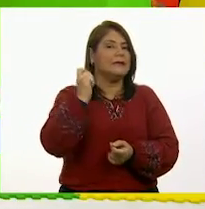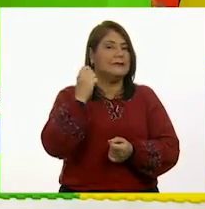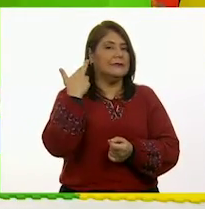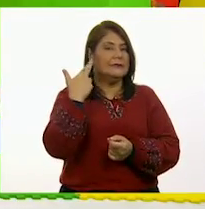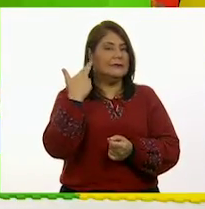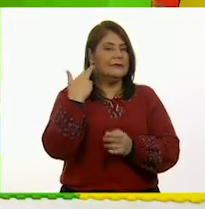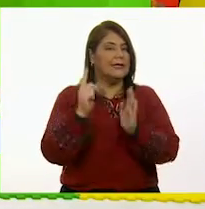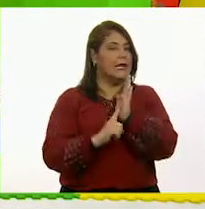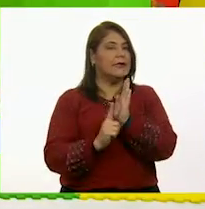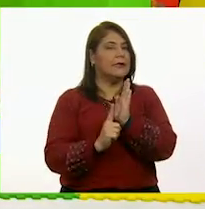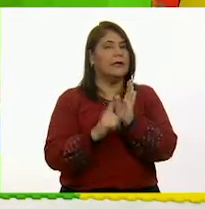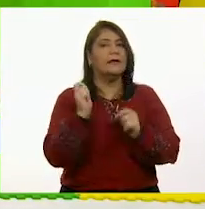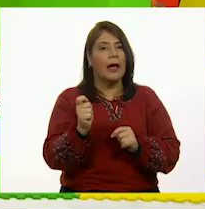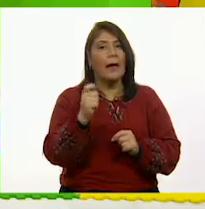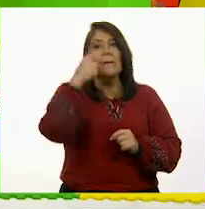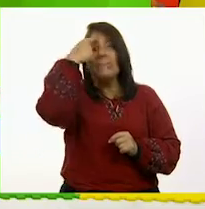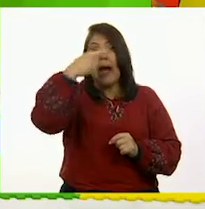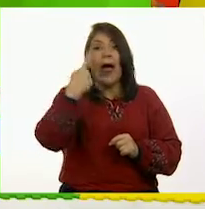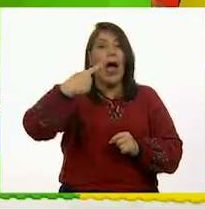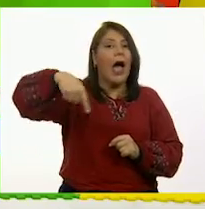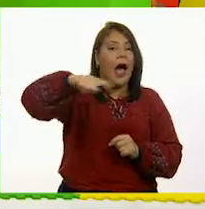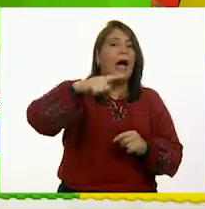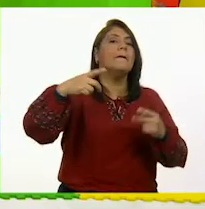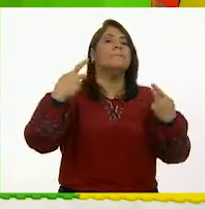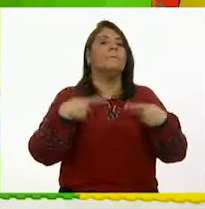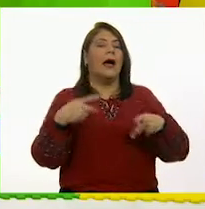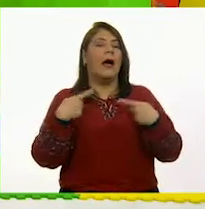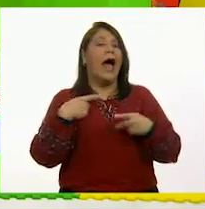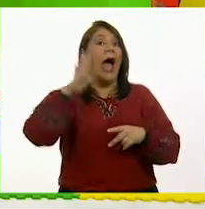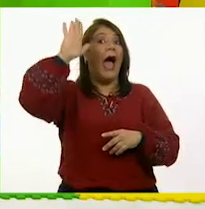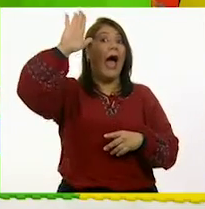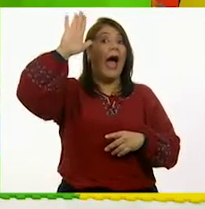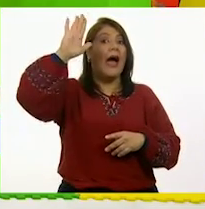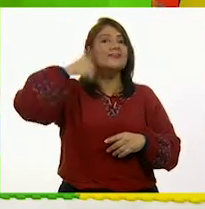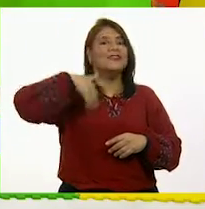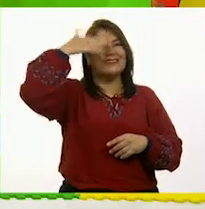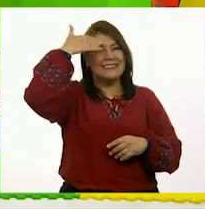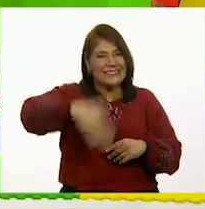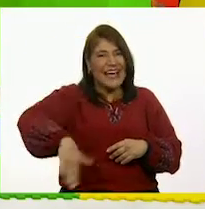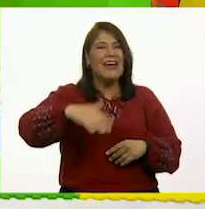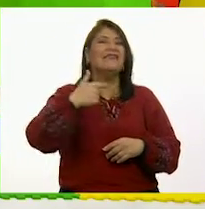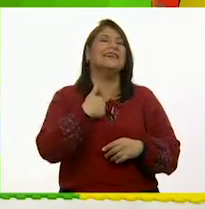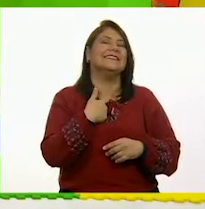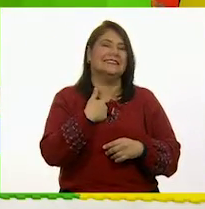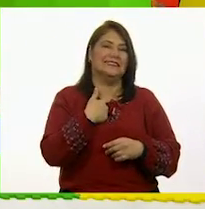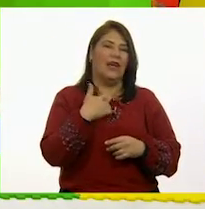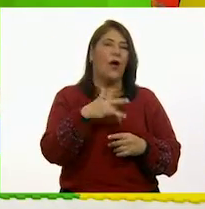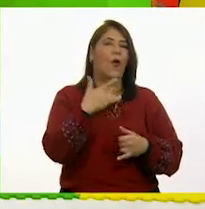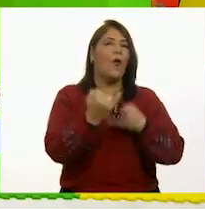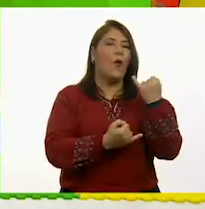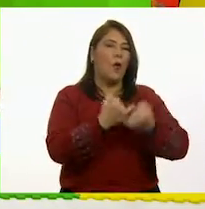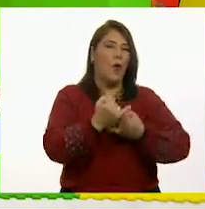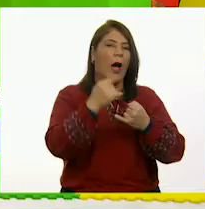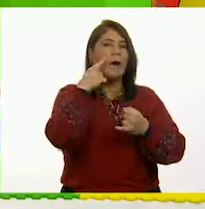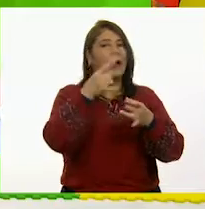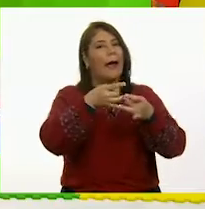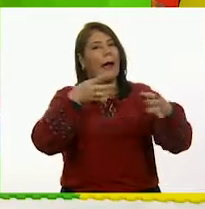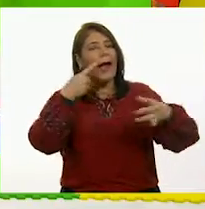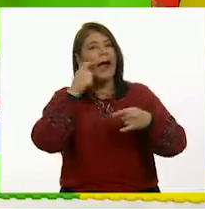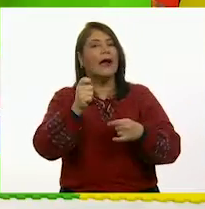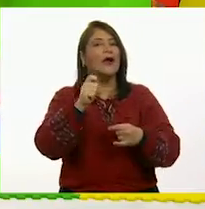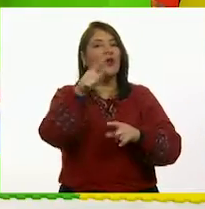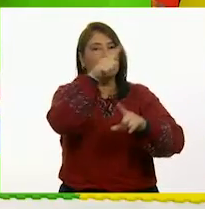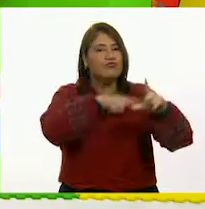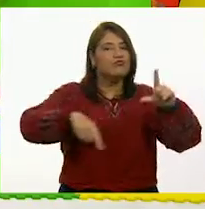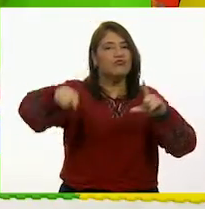para que quien conozca las instrucciones lo apriete y nos diga la forma de jugar lo que marque la ruleta. ¡Sí! ¡Qué emoción! Voy